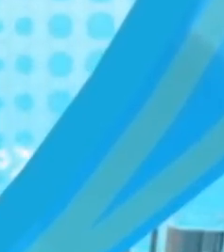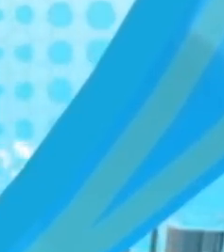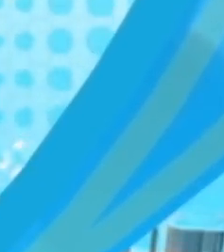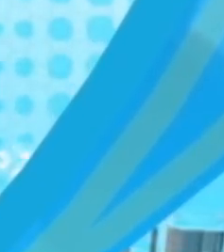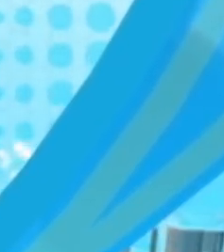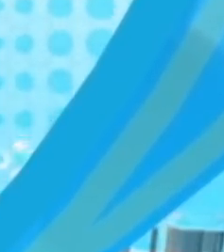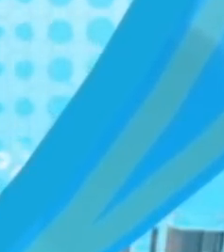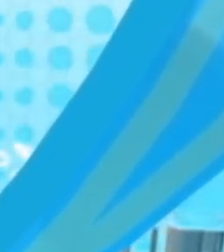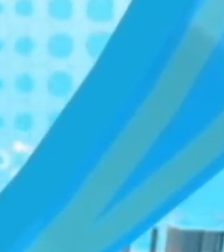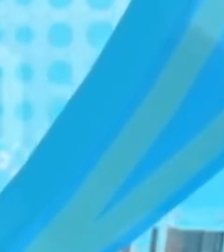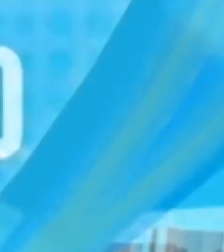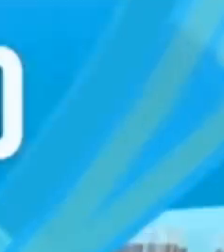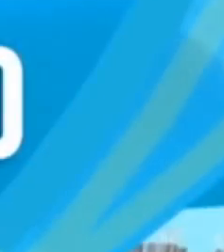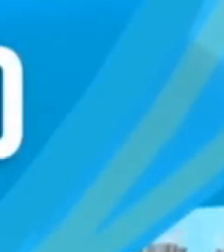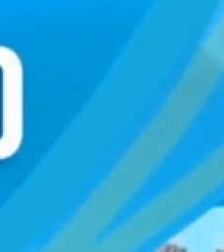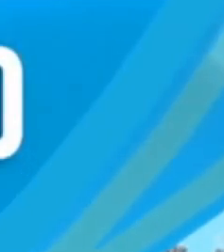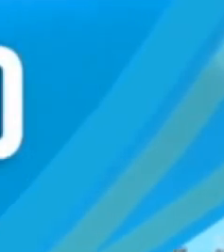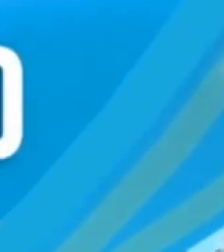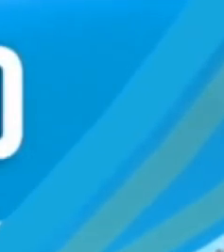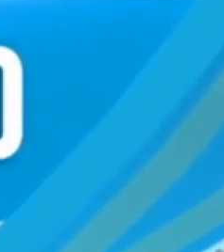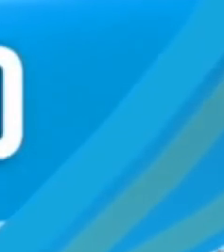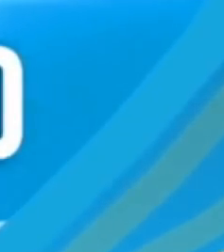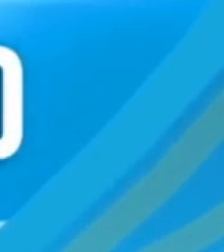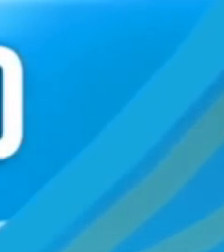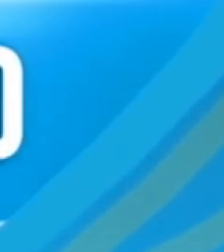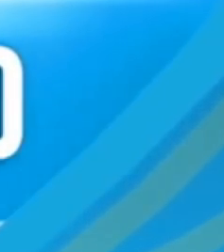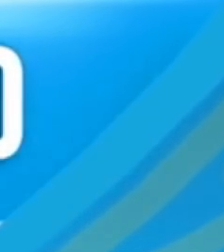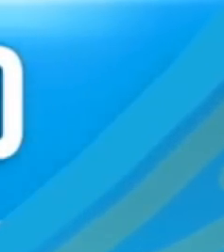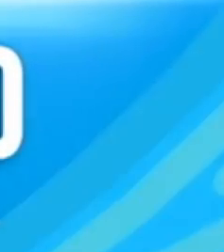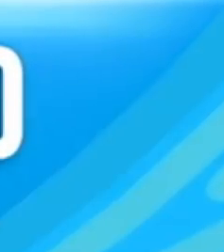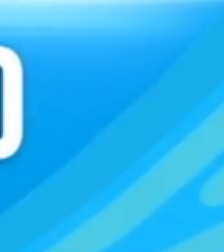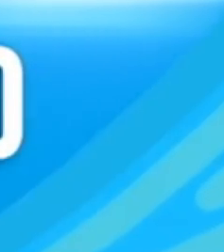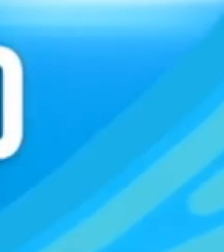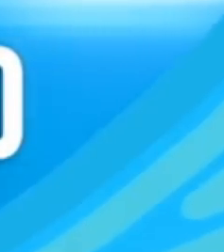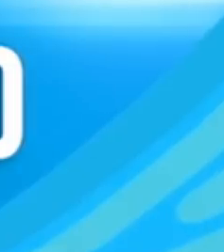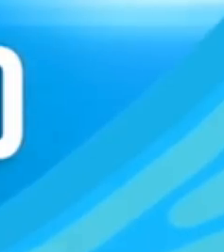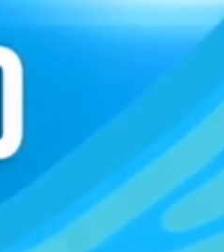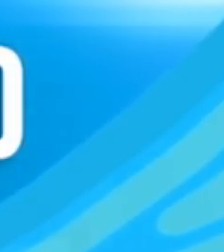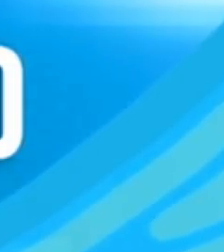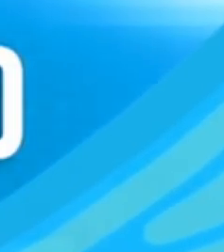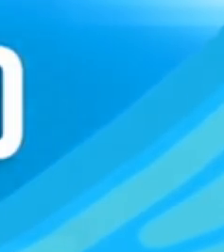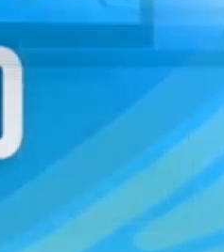Banco Popular presentó El Tipo de Cambio.